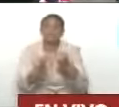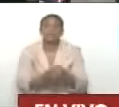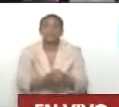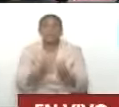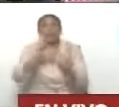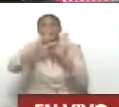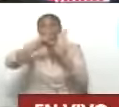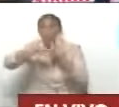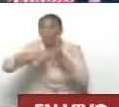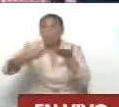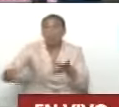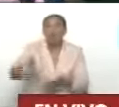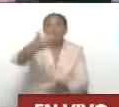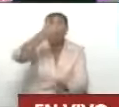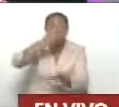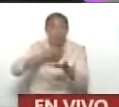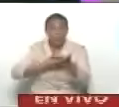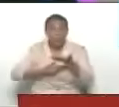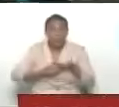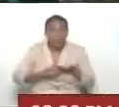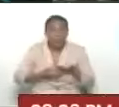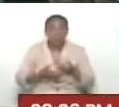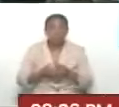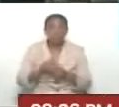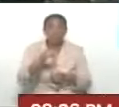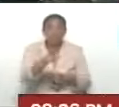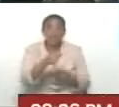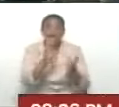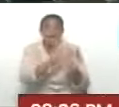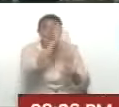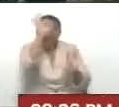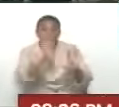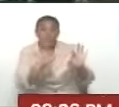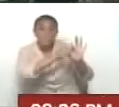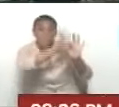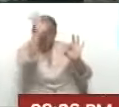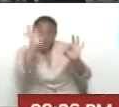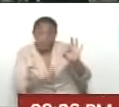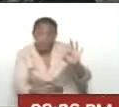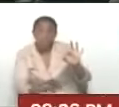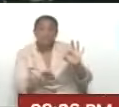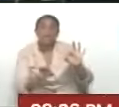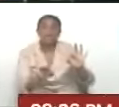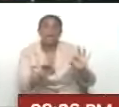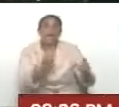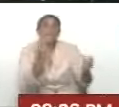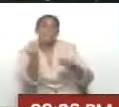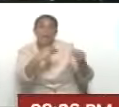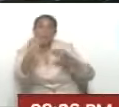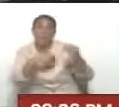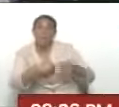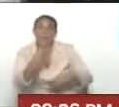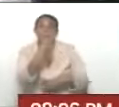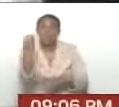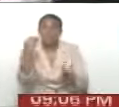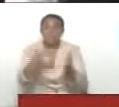después es retribuido. Exacto. Porque al ser retribuido se multipliquen 40.000 más. Así es. Y